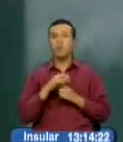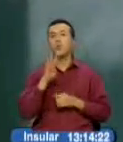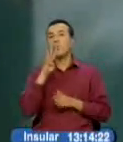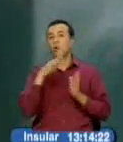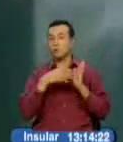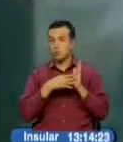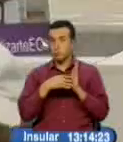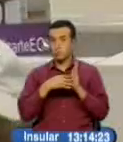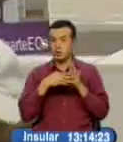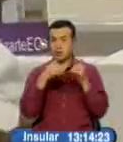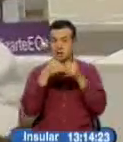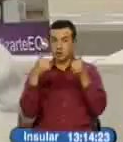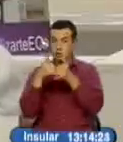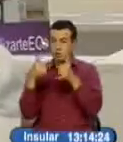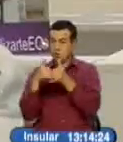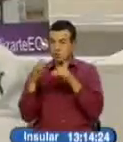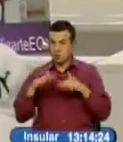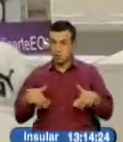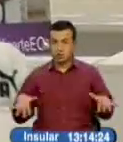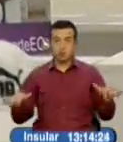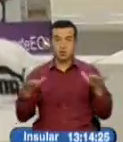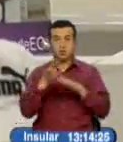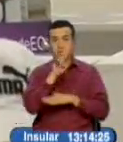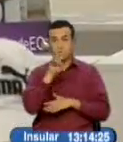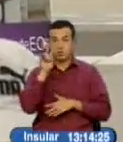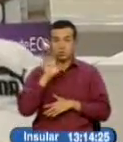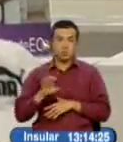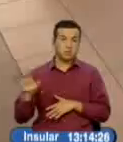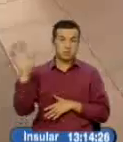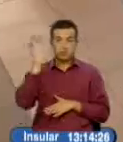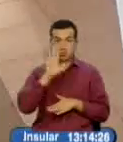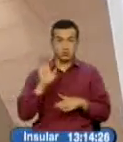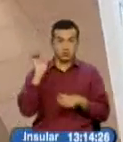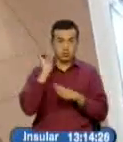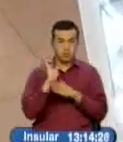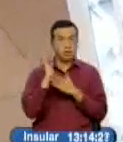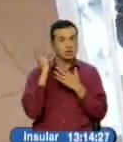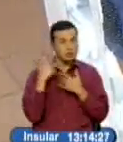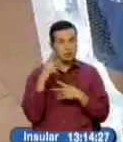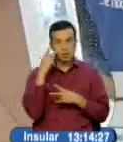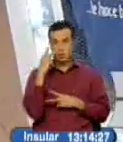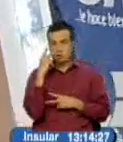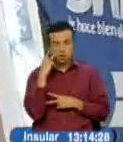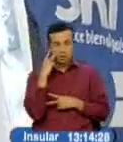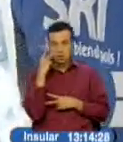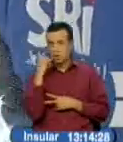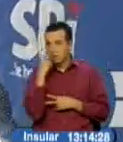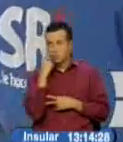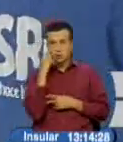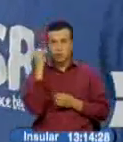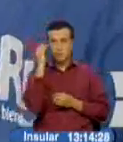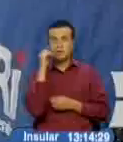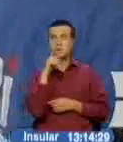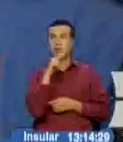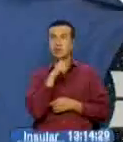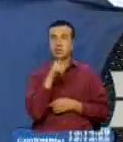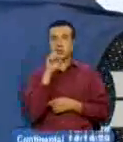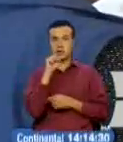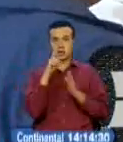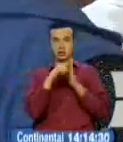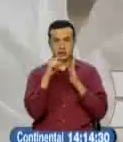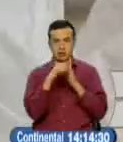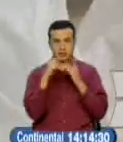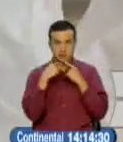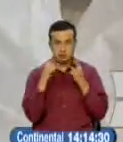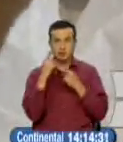4.000 establecimientos comerciales en las 22 provincias del país donde se ejecutan las brigadas de información por parte del SRI.